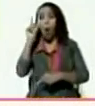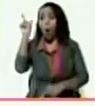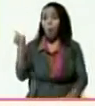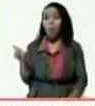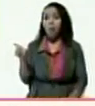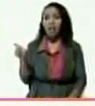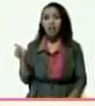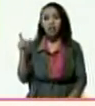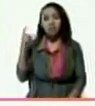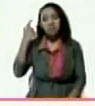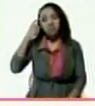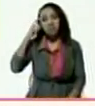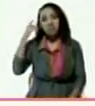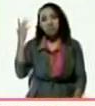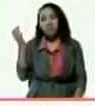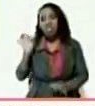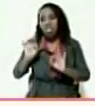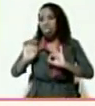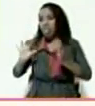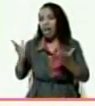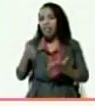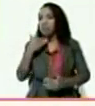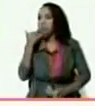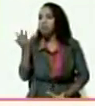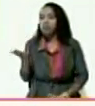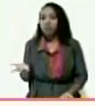nada, la nada.